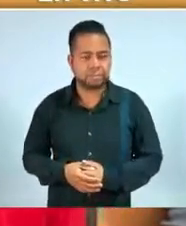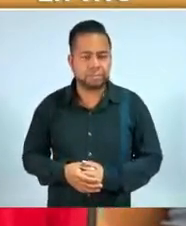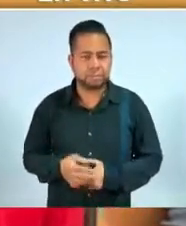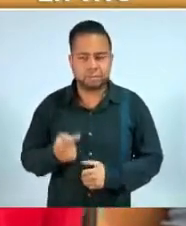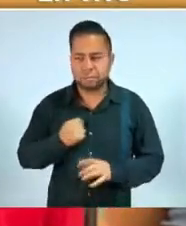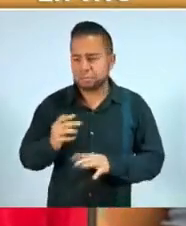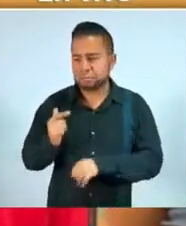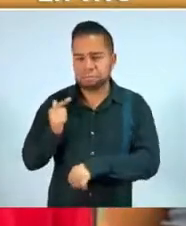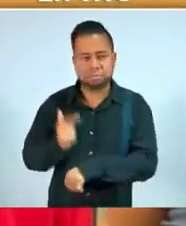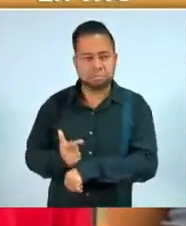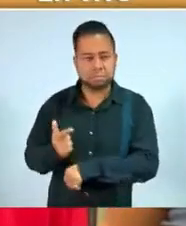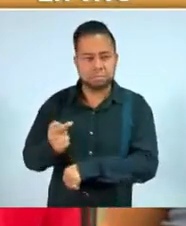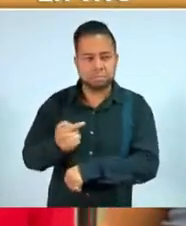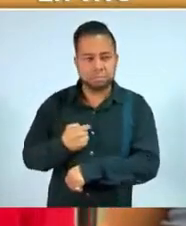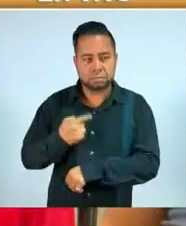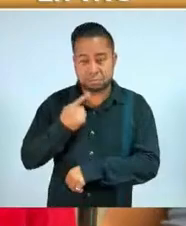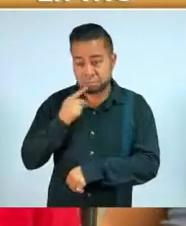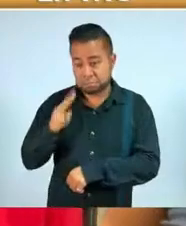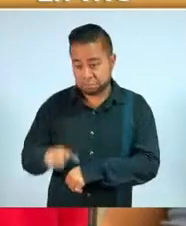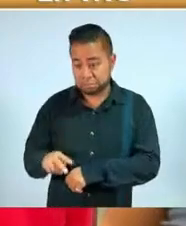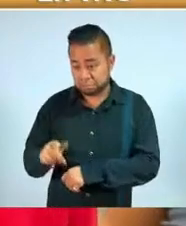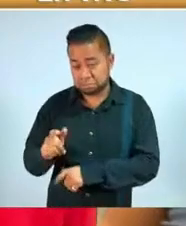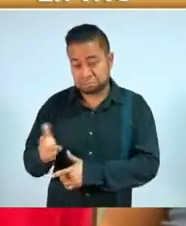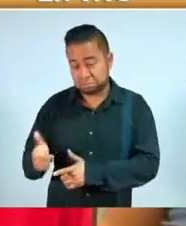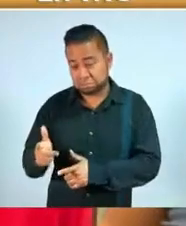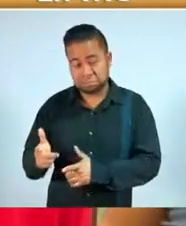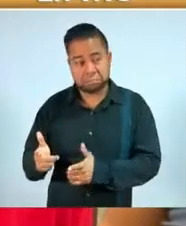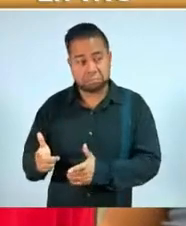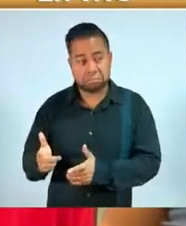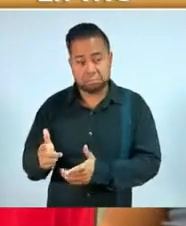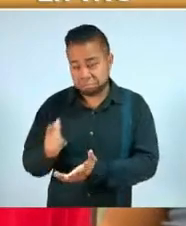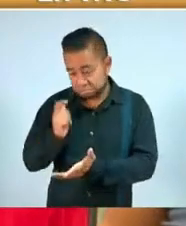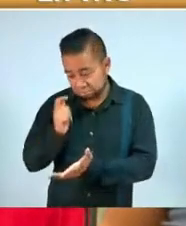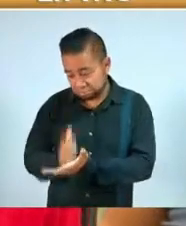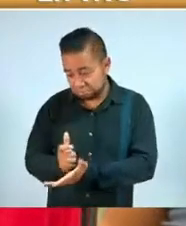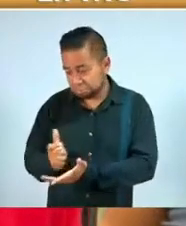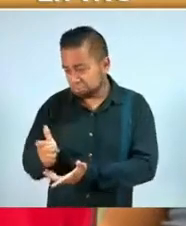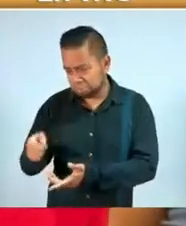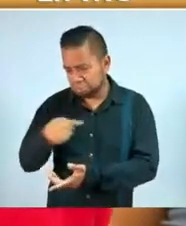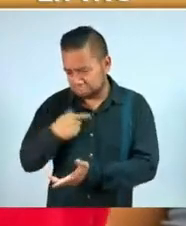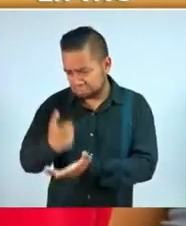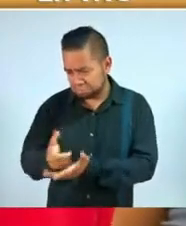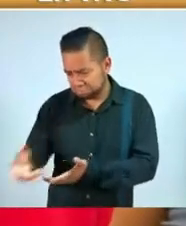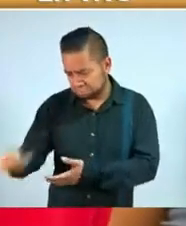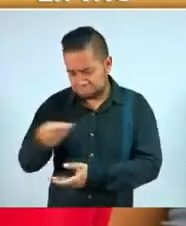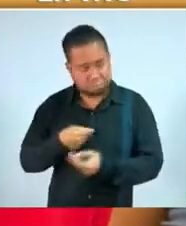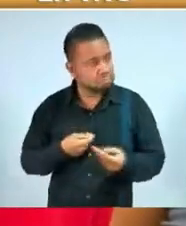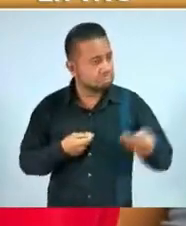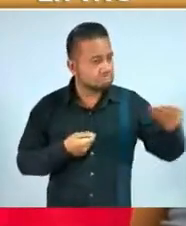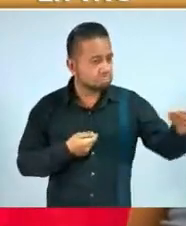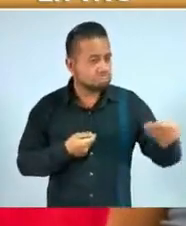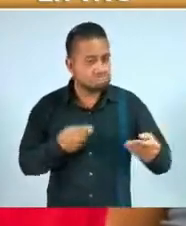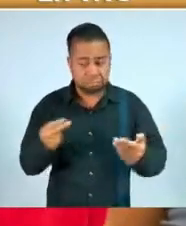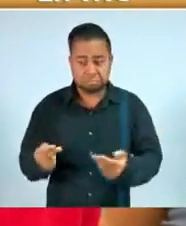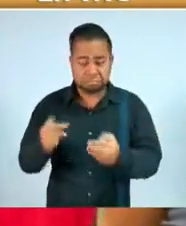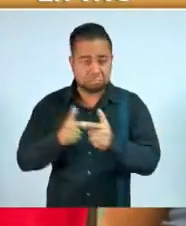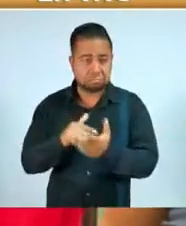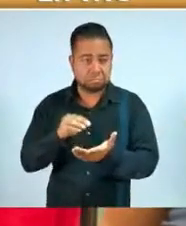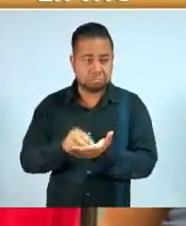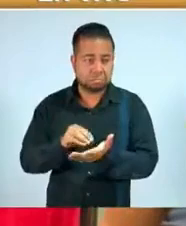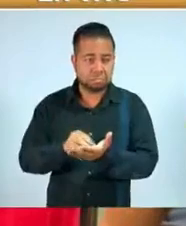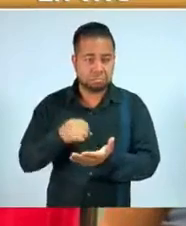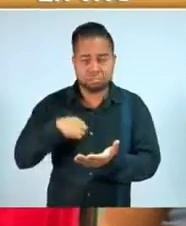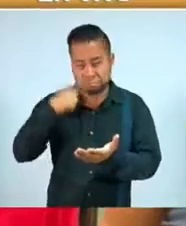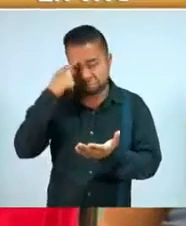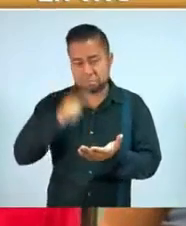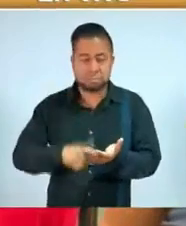encontré, incluso se lo recuperé, ¿sí? Me costó una lanita, pero se lo recuperé. Ya está el negocio. Entonces, yo creo que